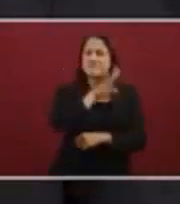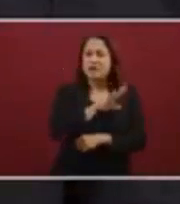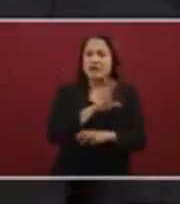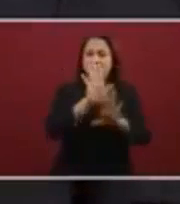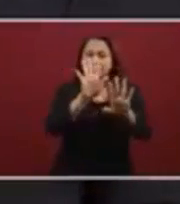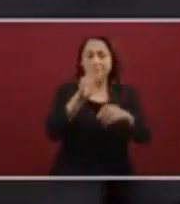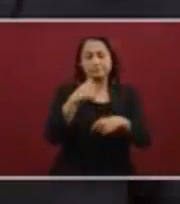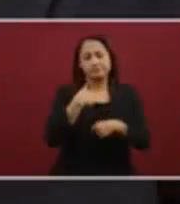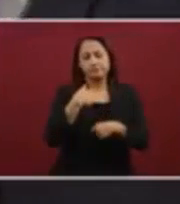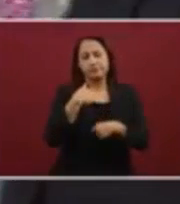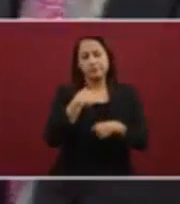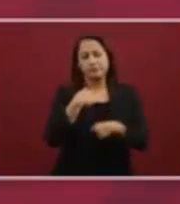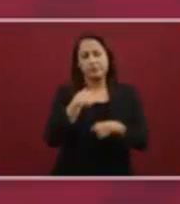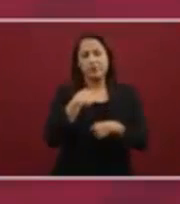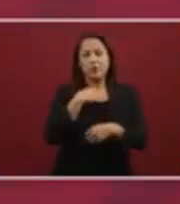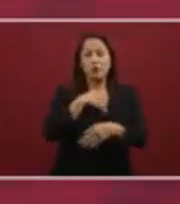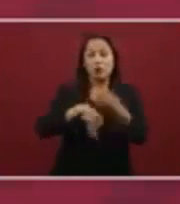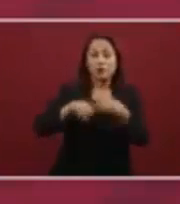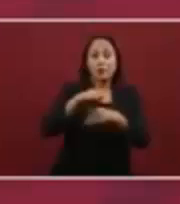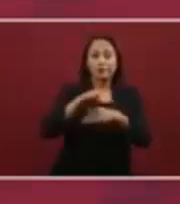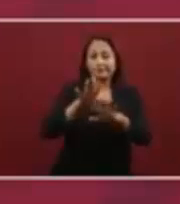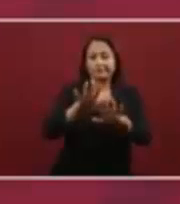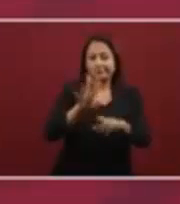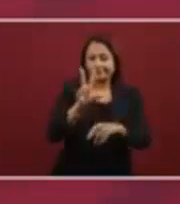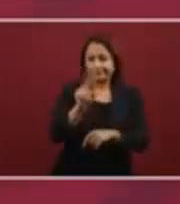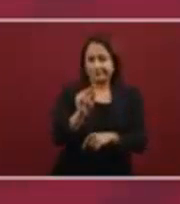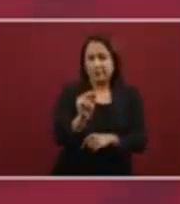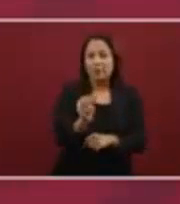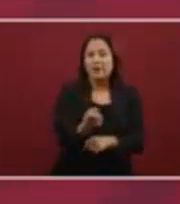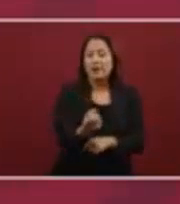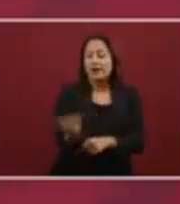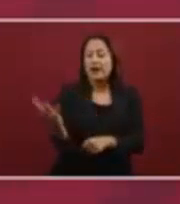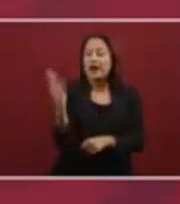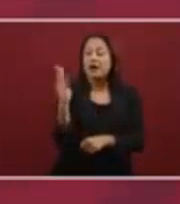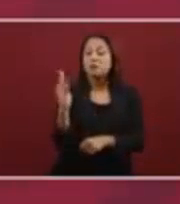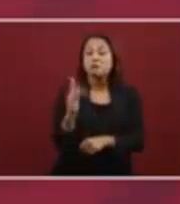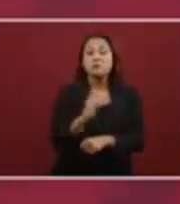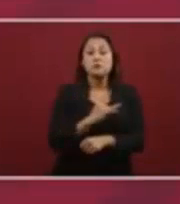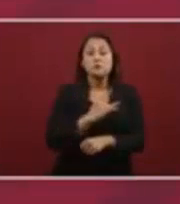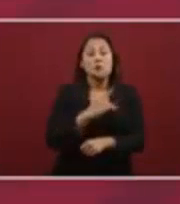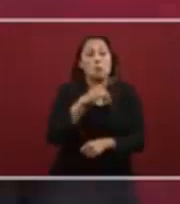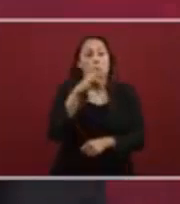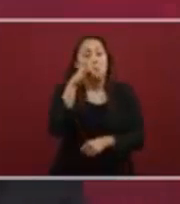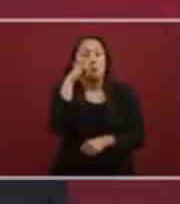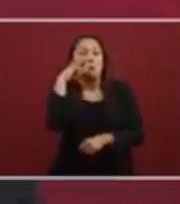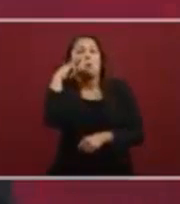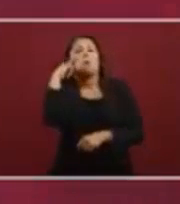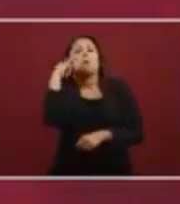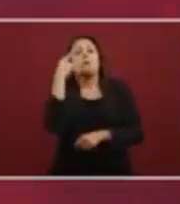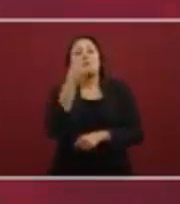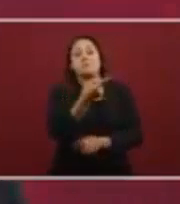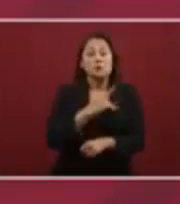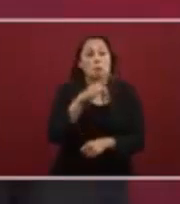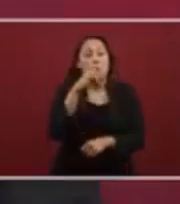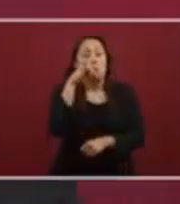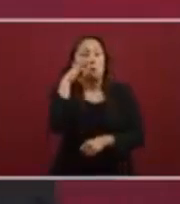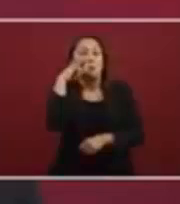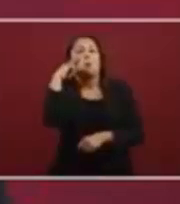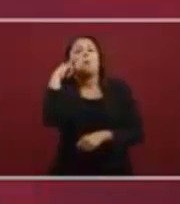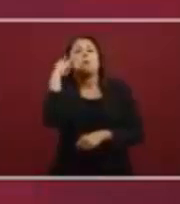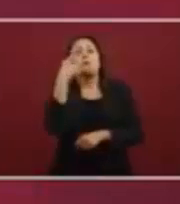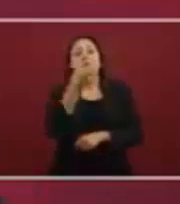todos, pues, pero muchos se sintieron fifís. No,